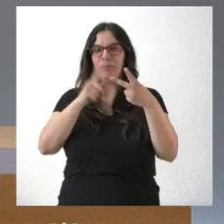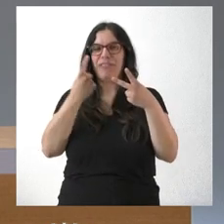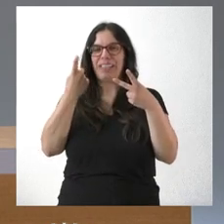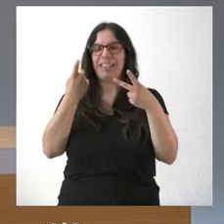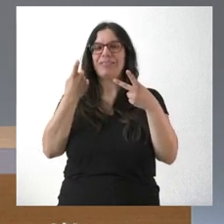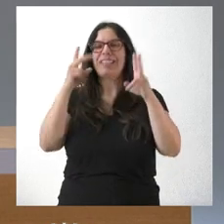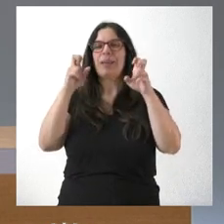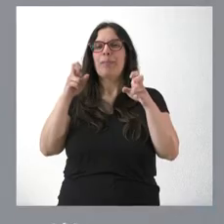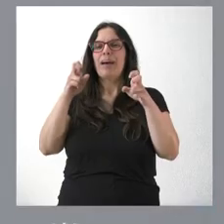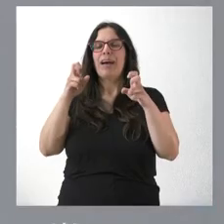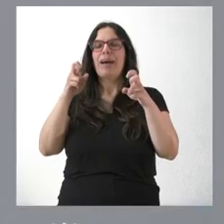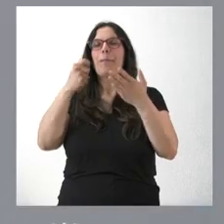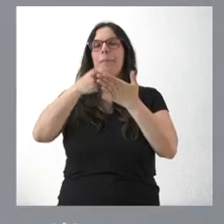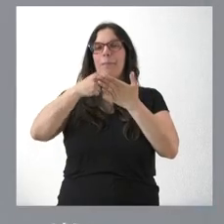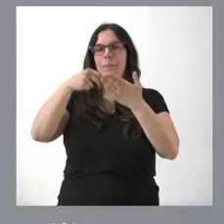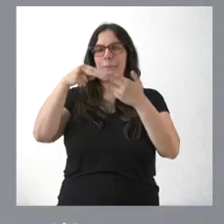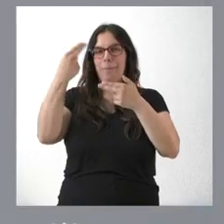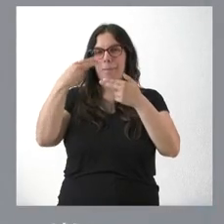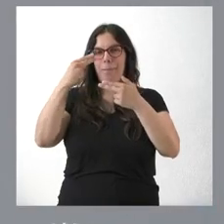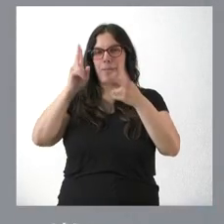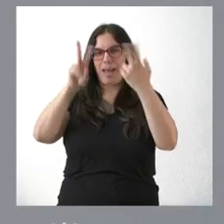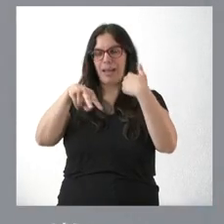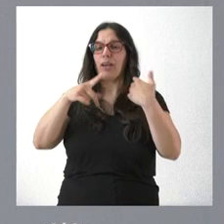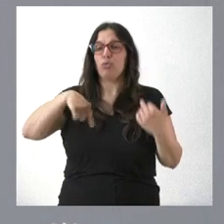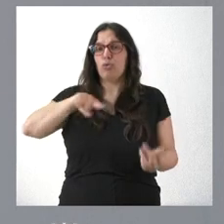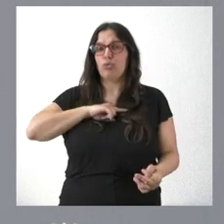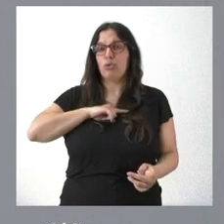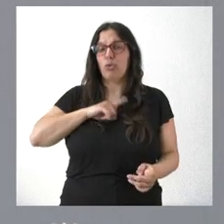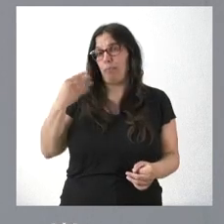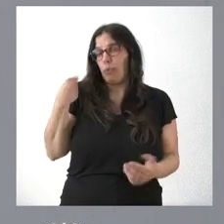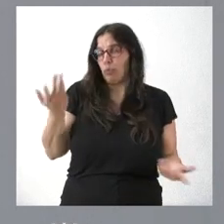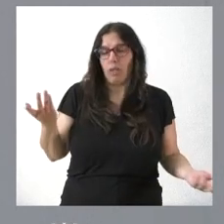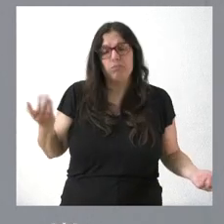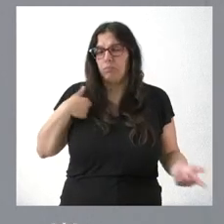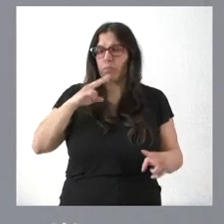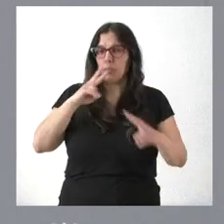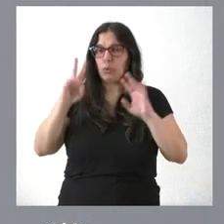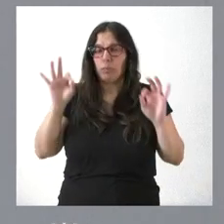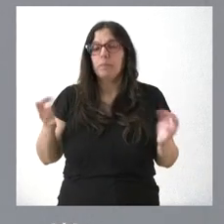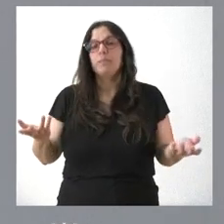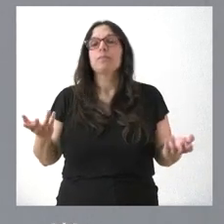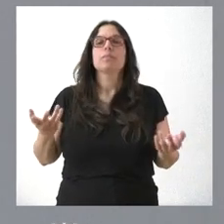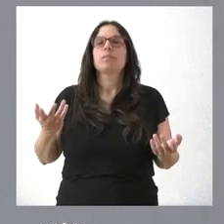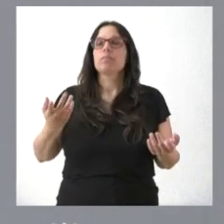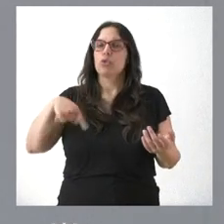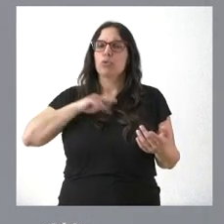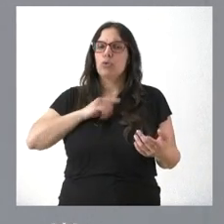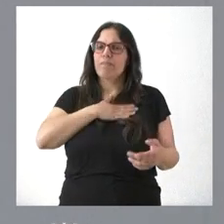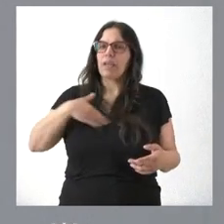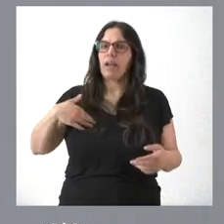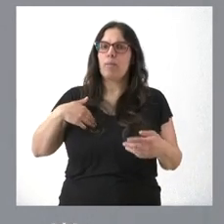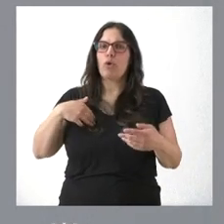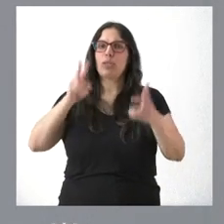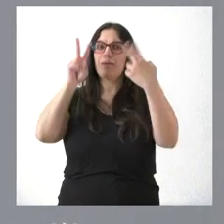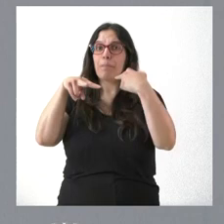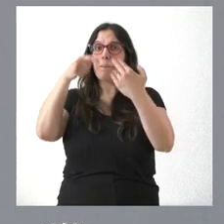asunto que era en relación con los peajes. Nuestra posición es favorable, y usted lo pregunta y por tanto le respondo, a la eliminación de estos peajes. Se